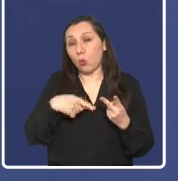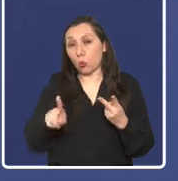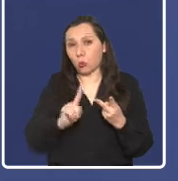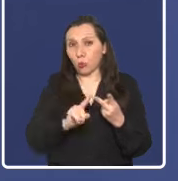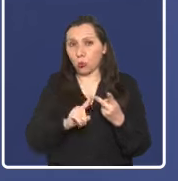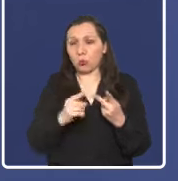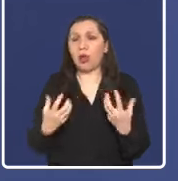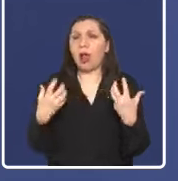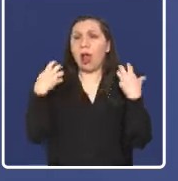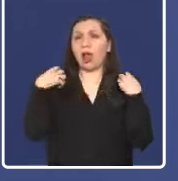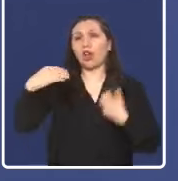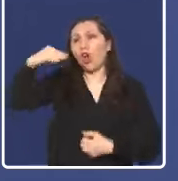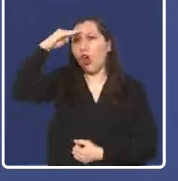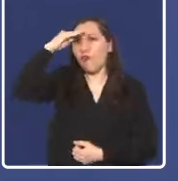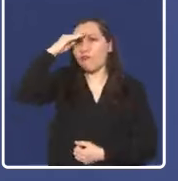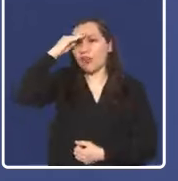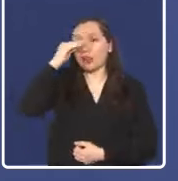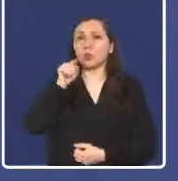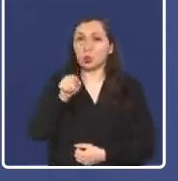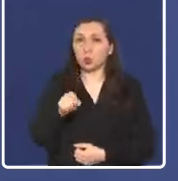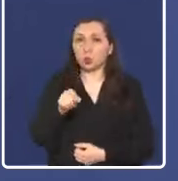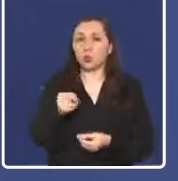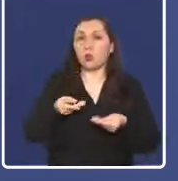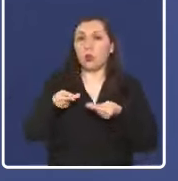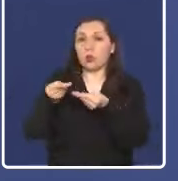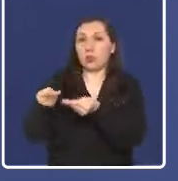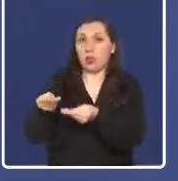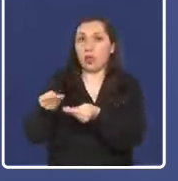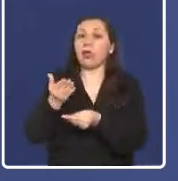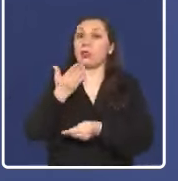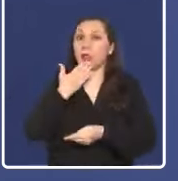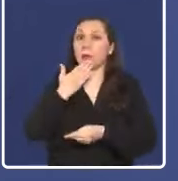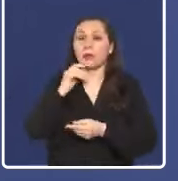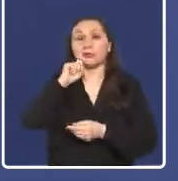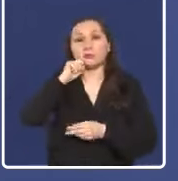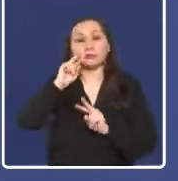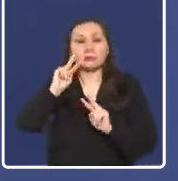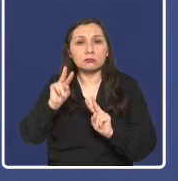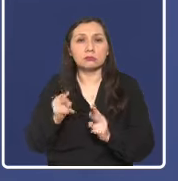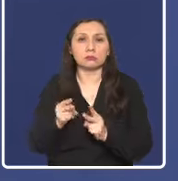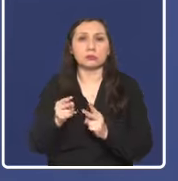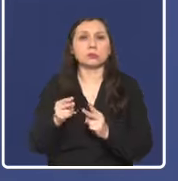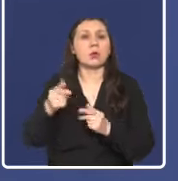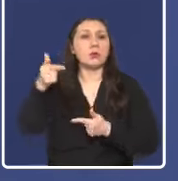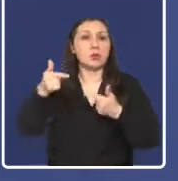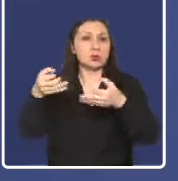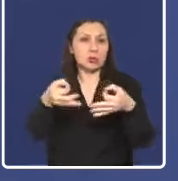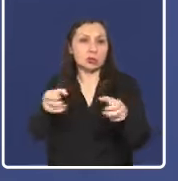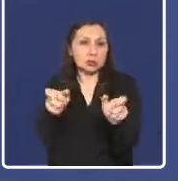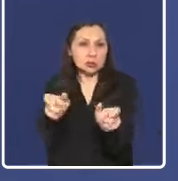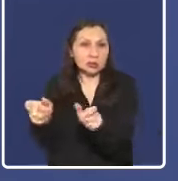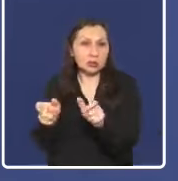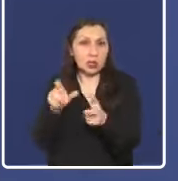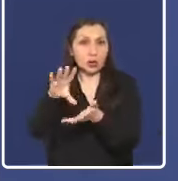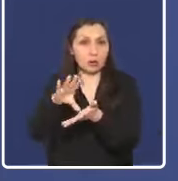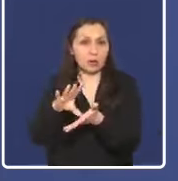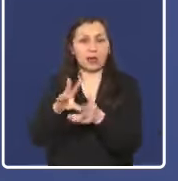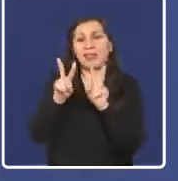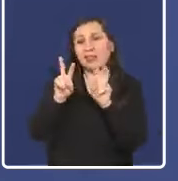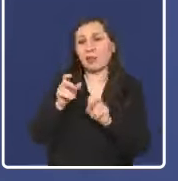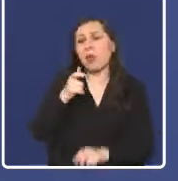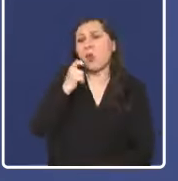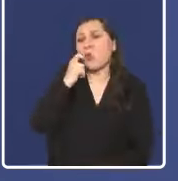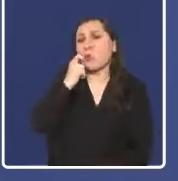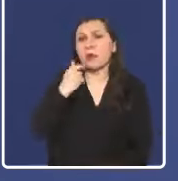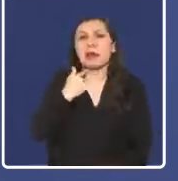otro, este es un cargo de confianza. Usted le entregó a él en sus manos también lo que tiene que ver con las políticas de seguridad del país, en lo humano.